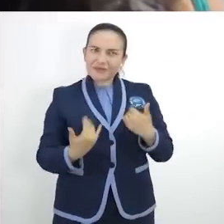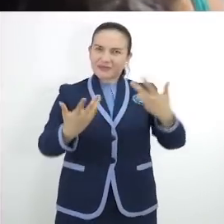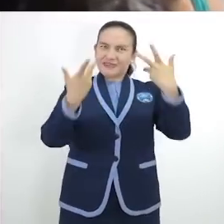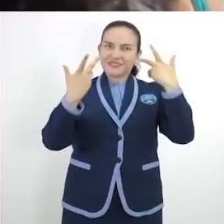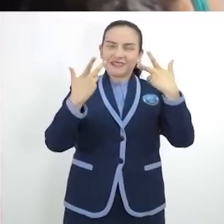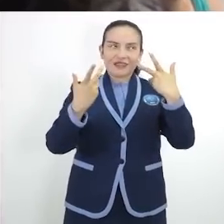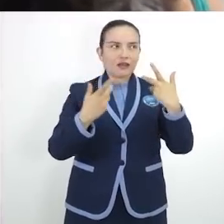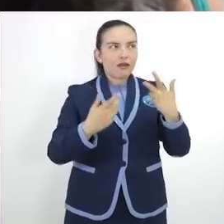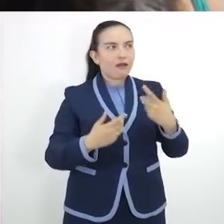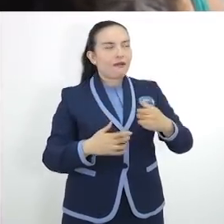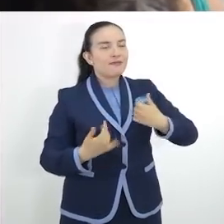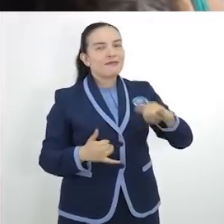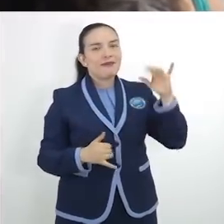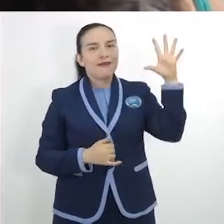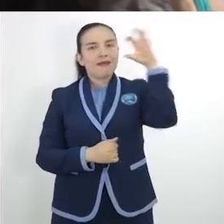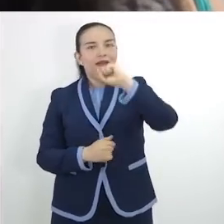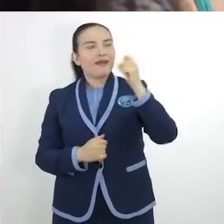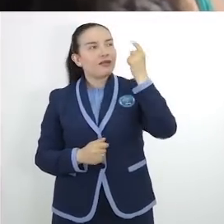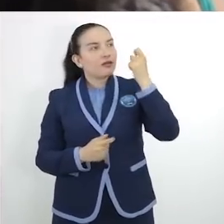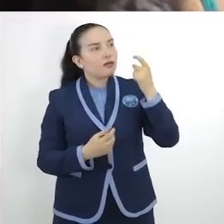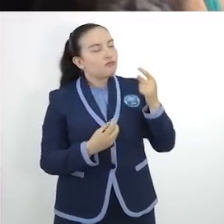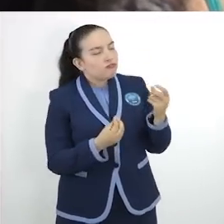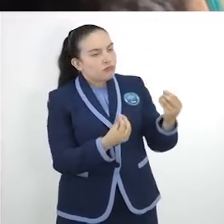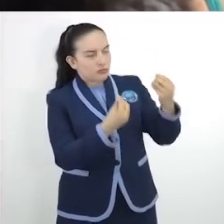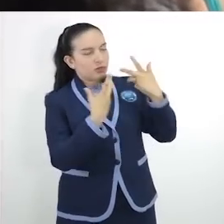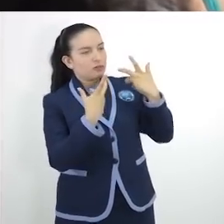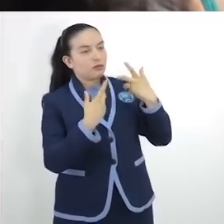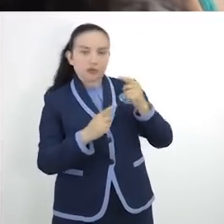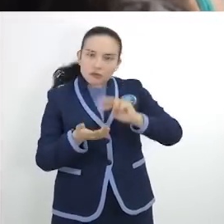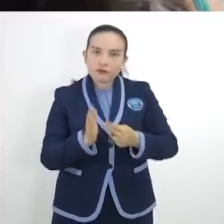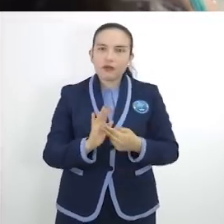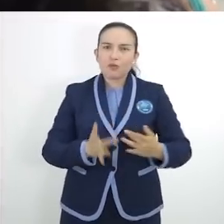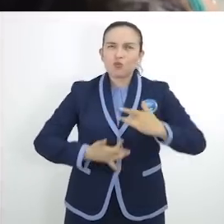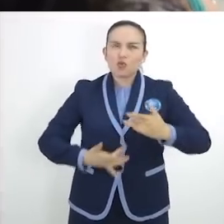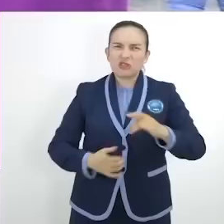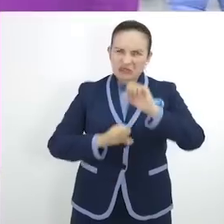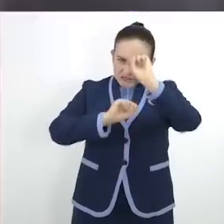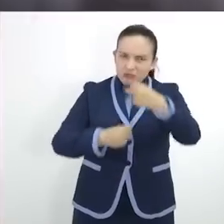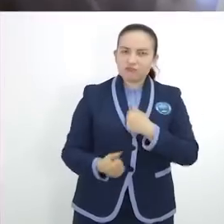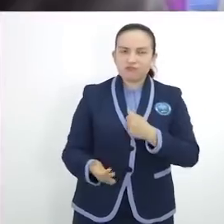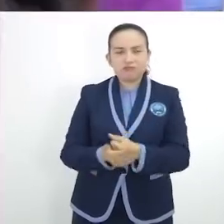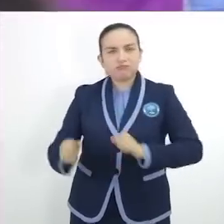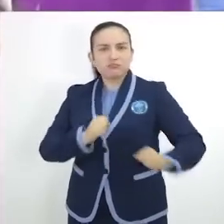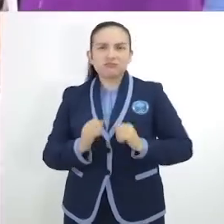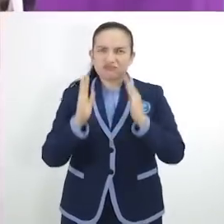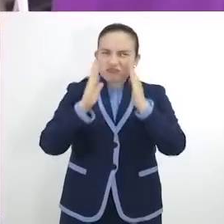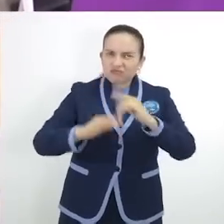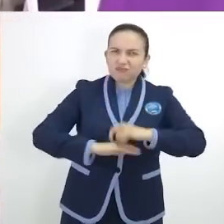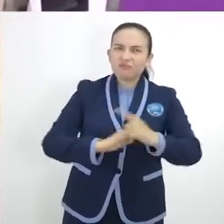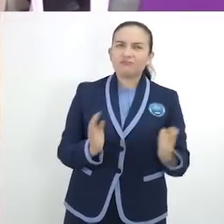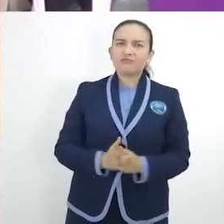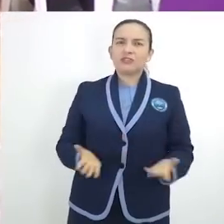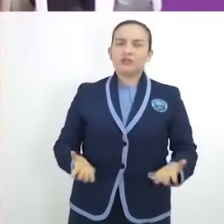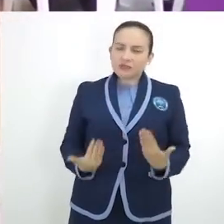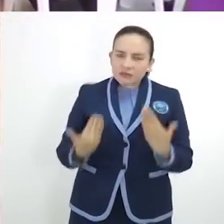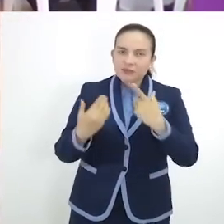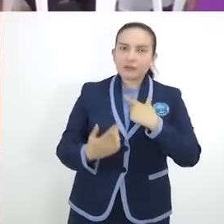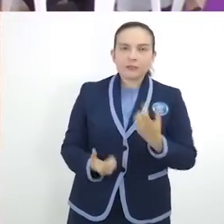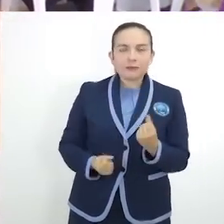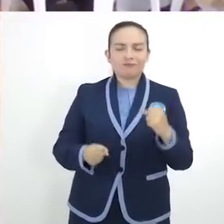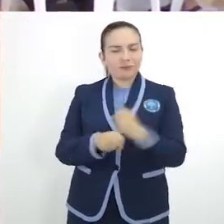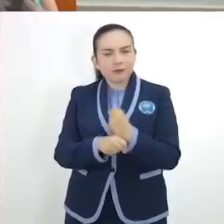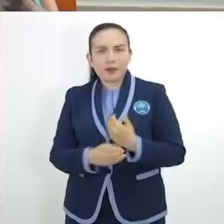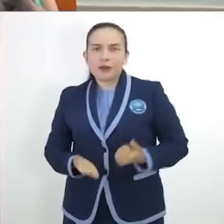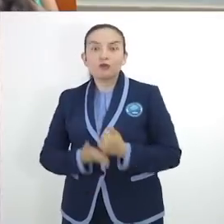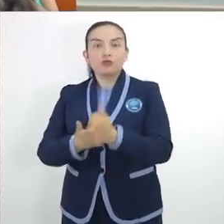que nos deja a nosotros de tener voluntarios con qué capacidad y con qué deseo de